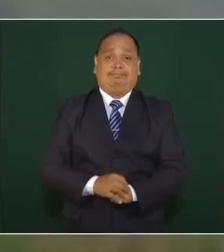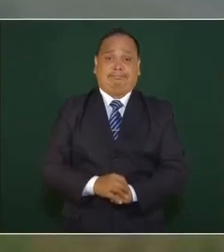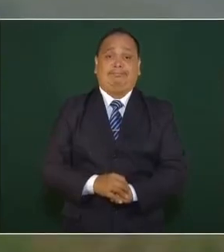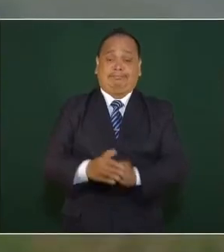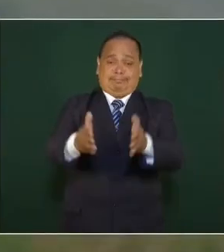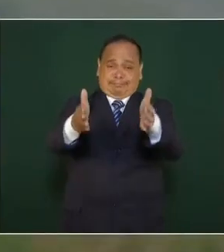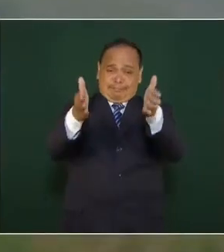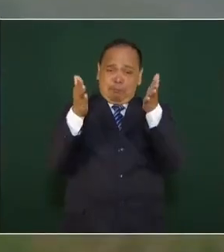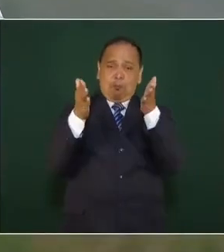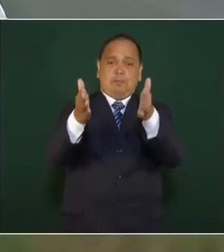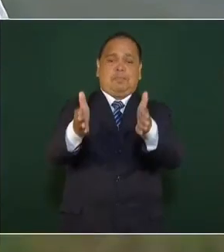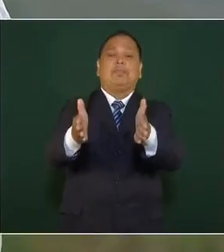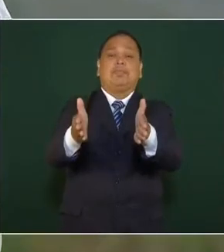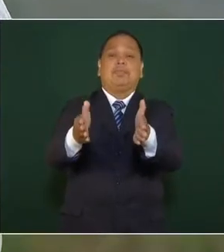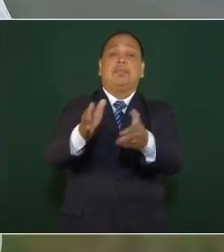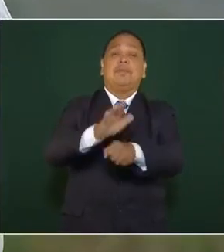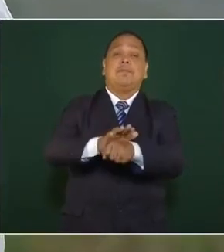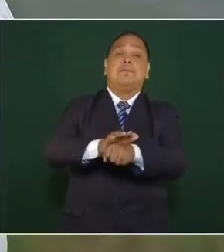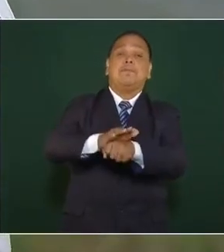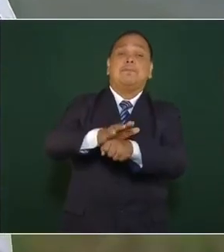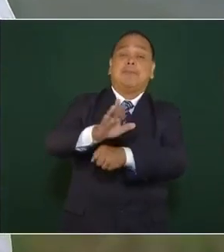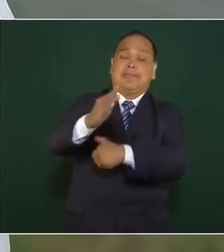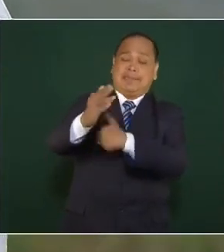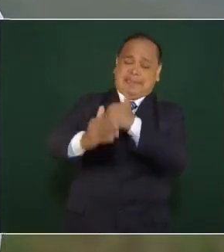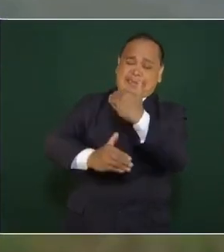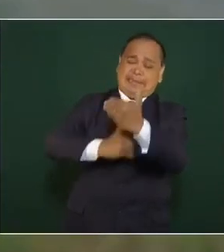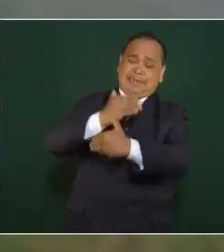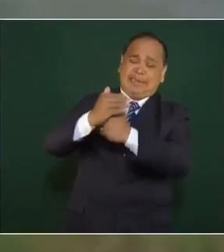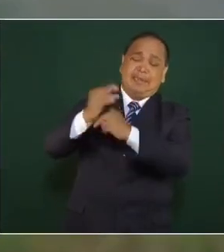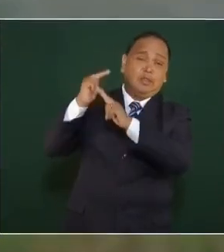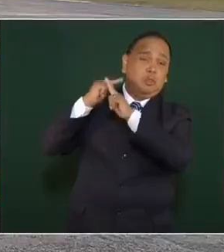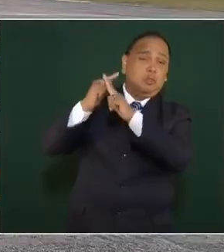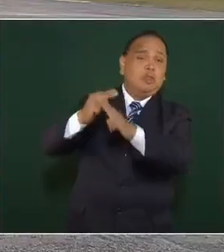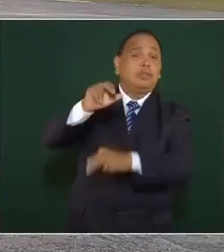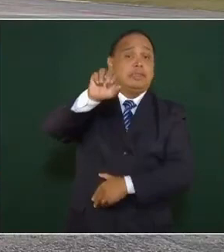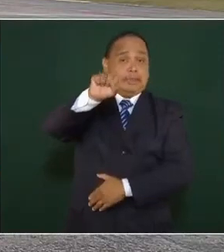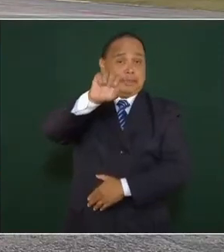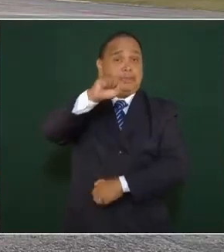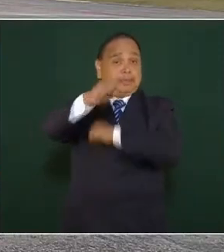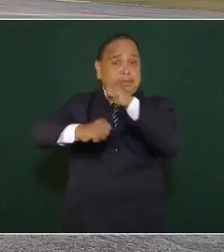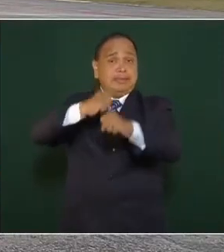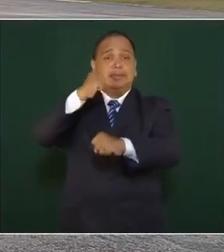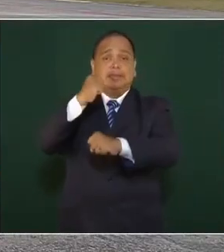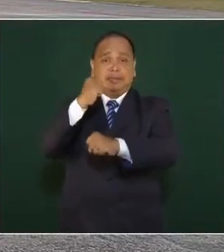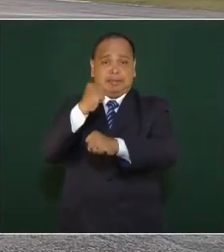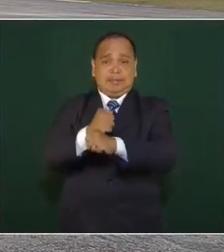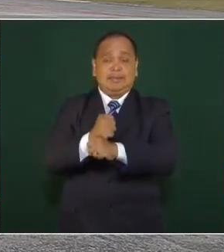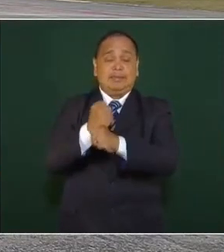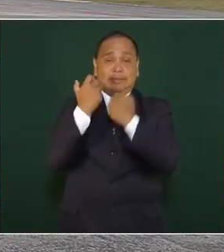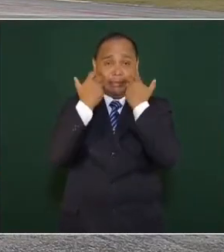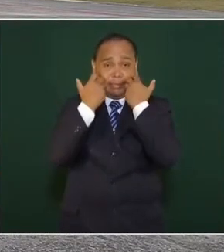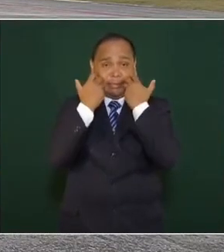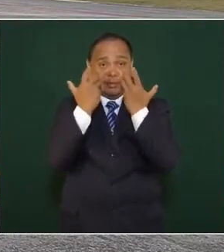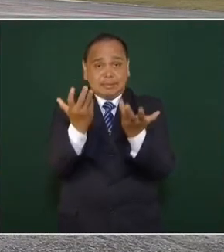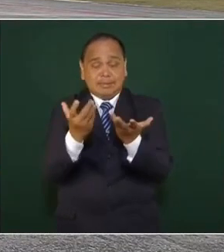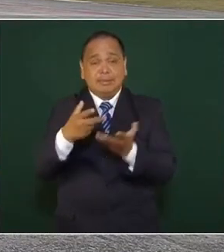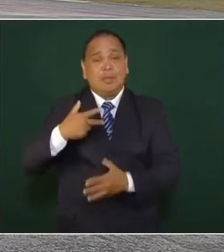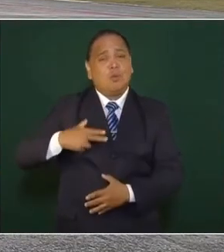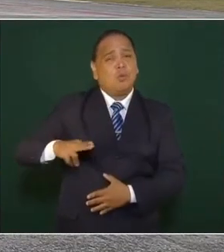definir por más de 60 años, con la voluntad y el